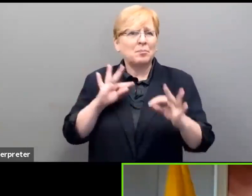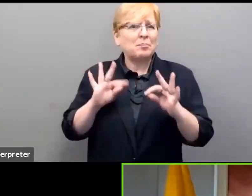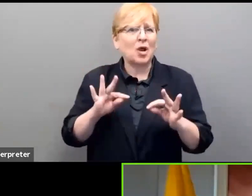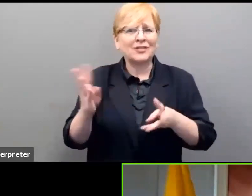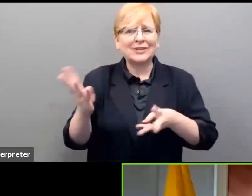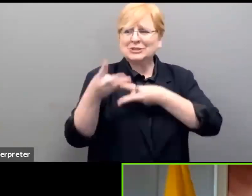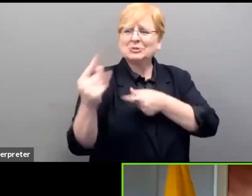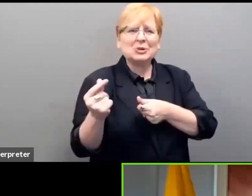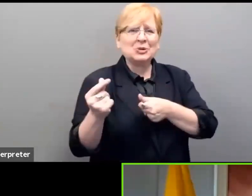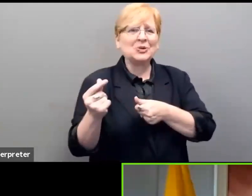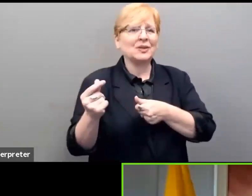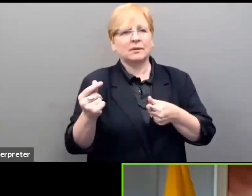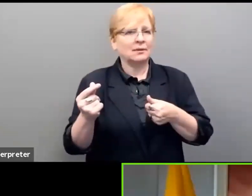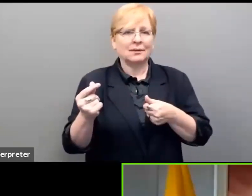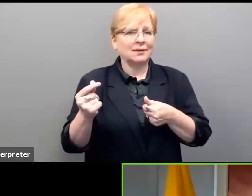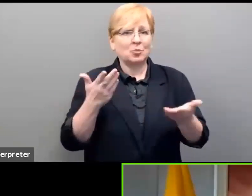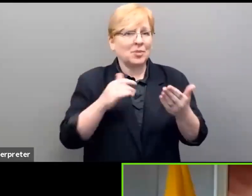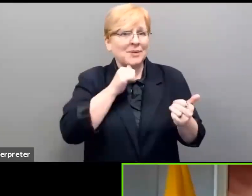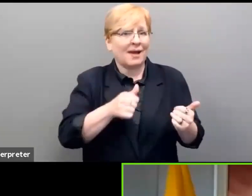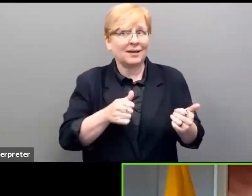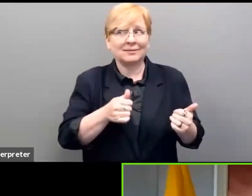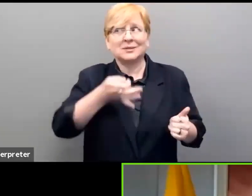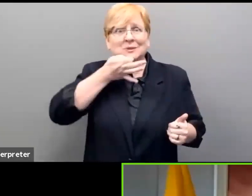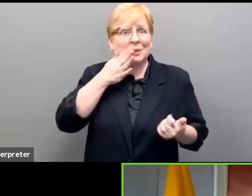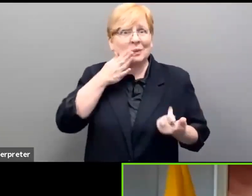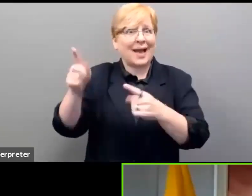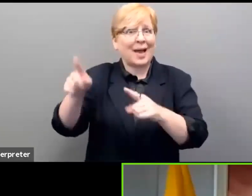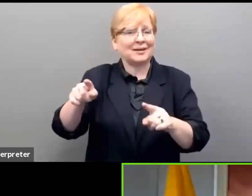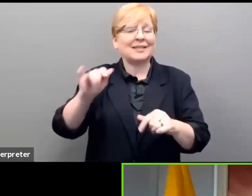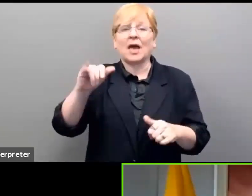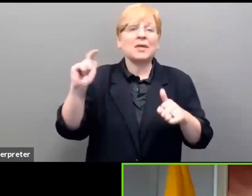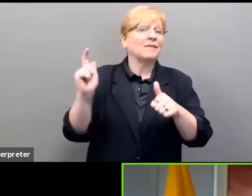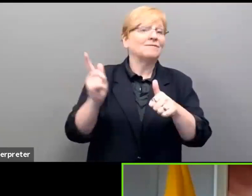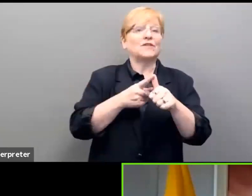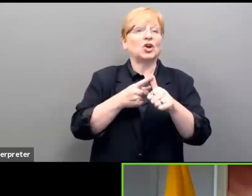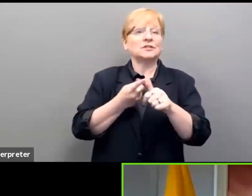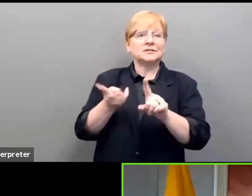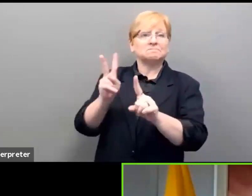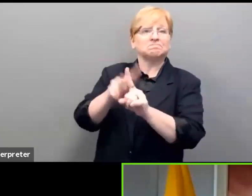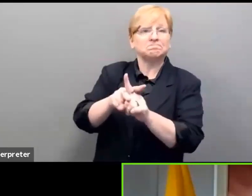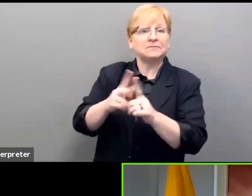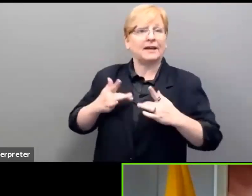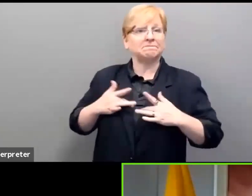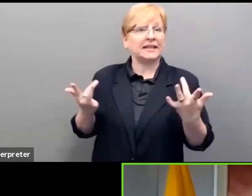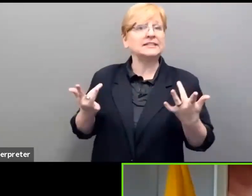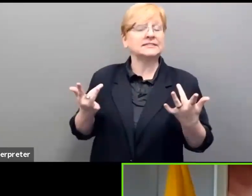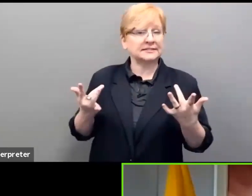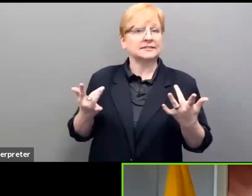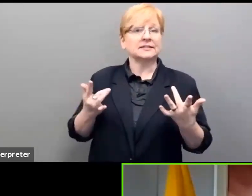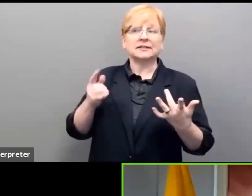muy accesible para las personas en la feria estatal. No quiero sugerir de que vaya a ser completamente